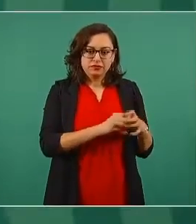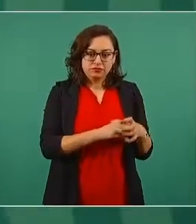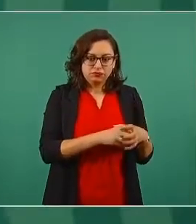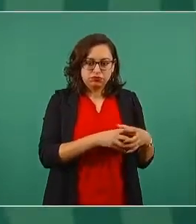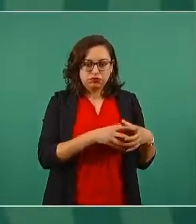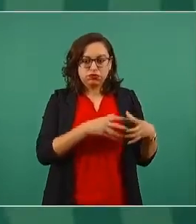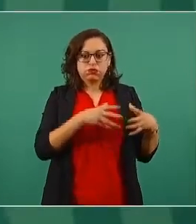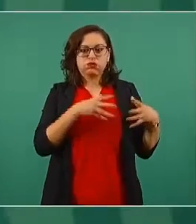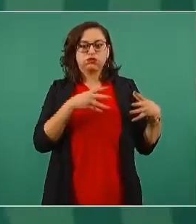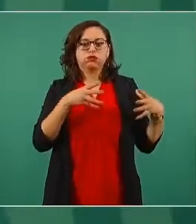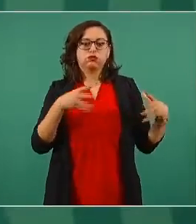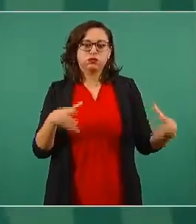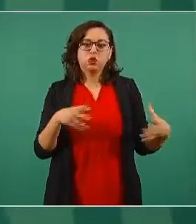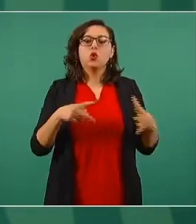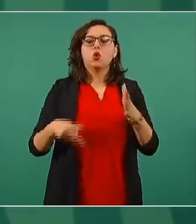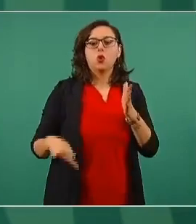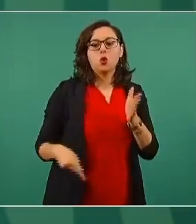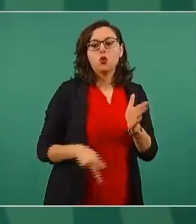No tardó mucho,